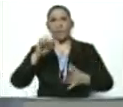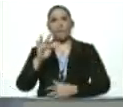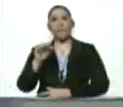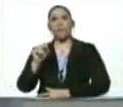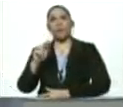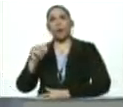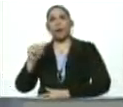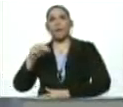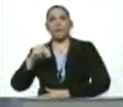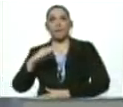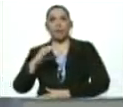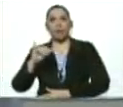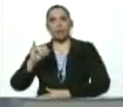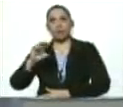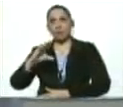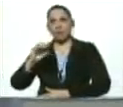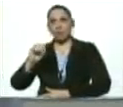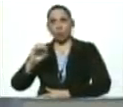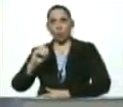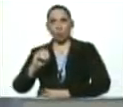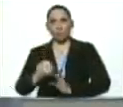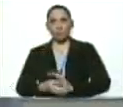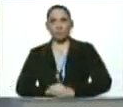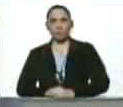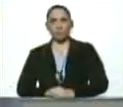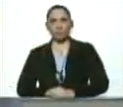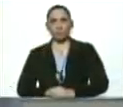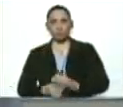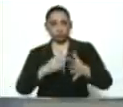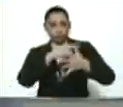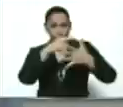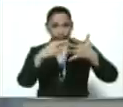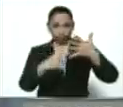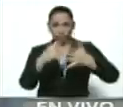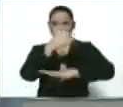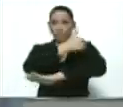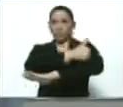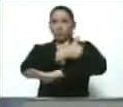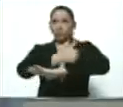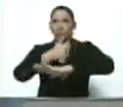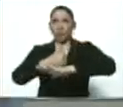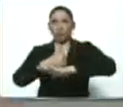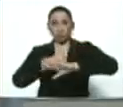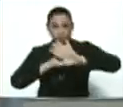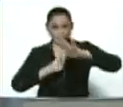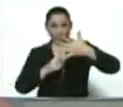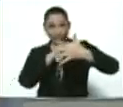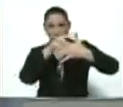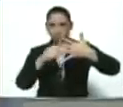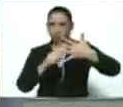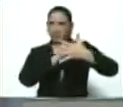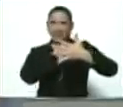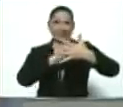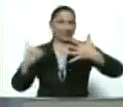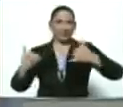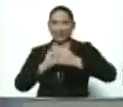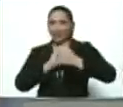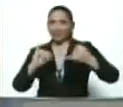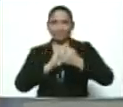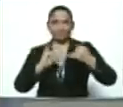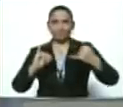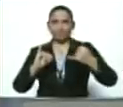Rodríguez García. A estos funcionarios en este momento están siendo, han